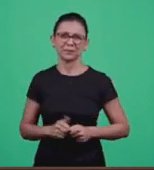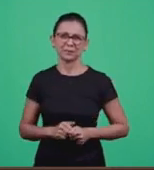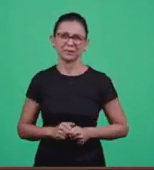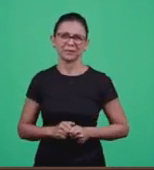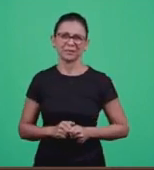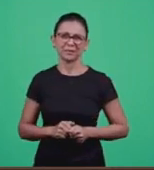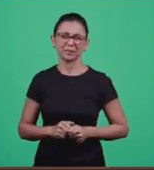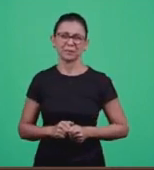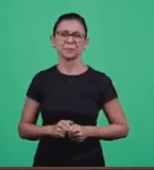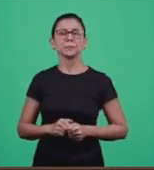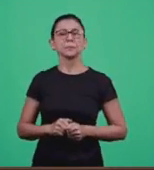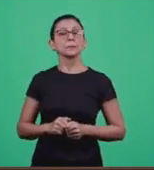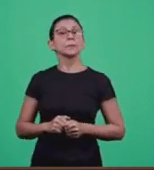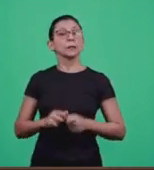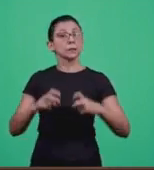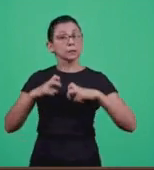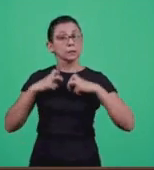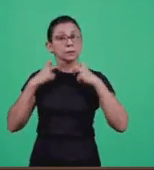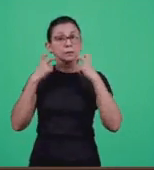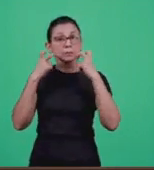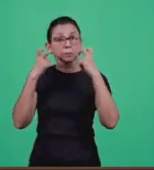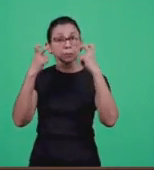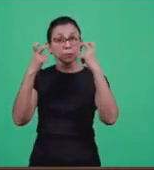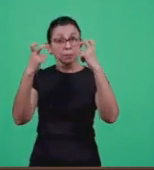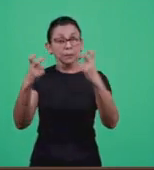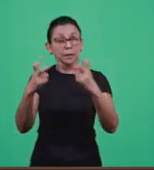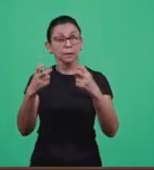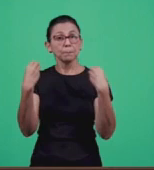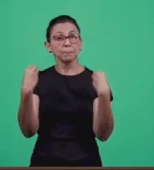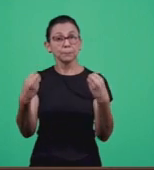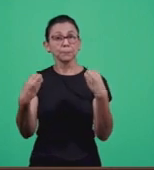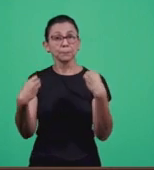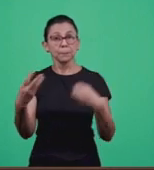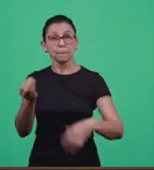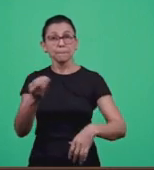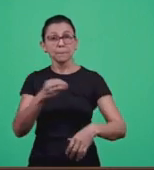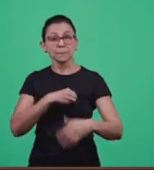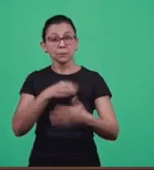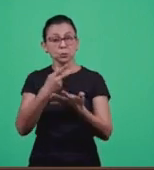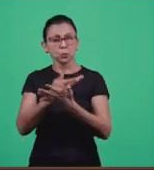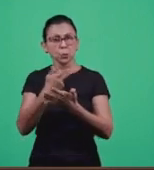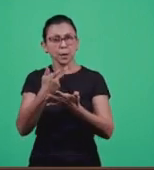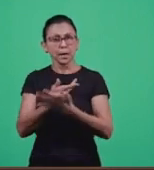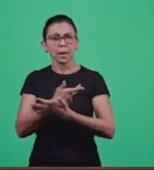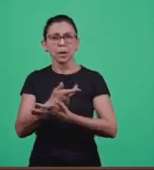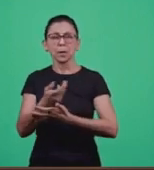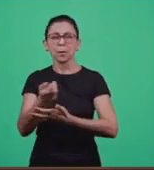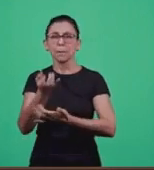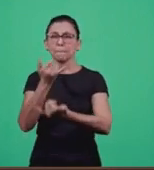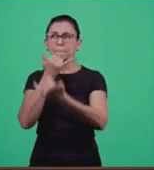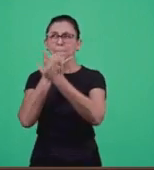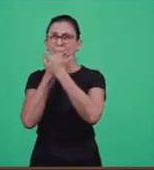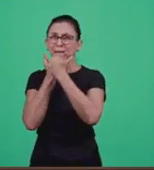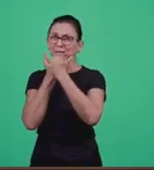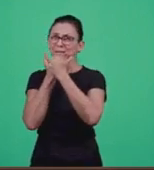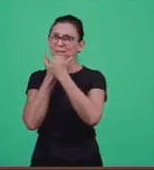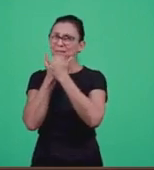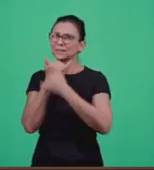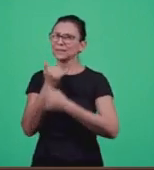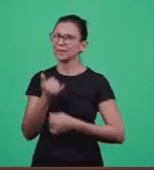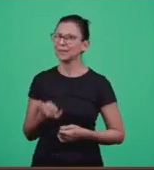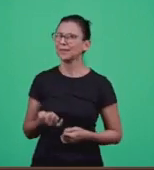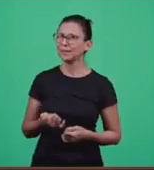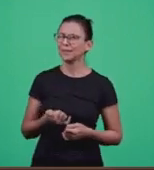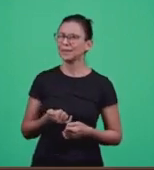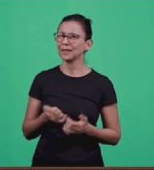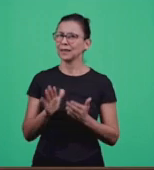el Señor nos restaure también. ¡Qué maravilla! Clamando todo el mundo para que nuestro pecado sea perdonado.